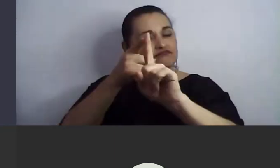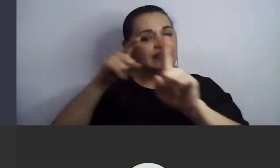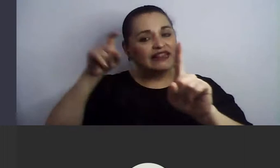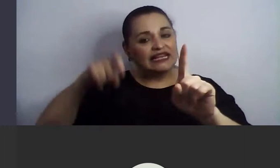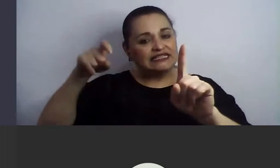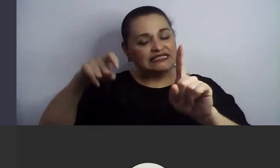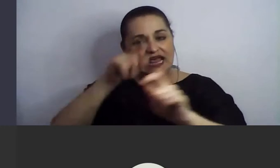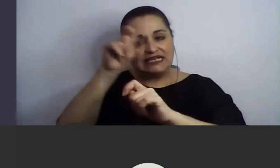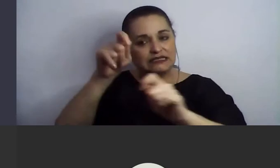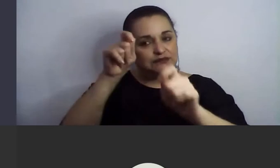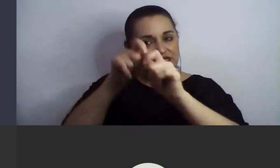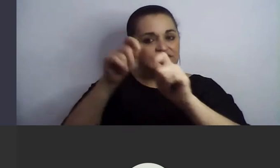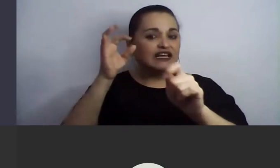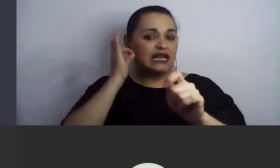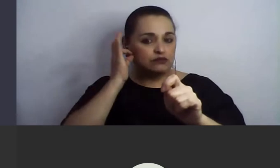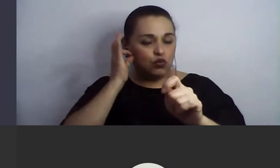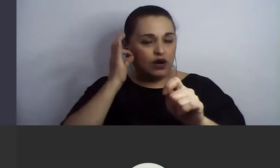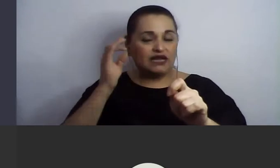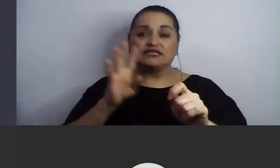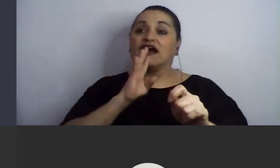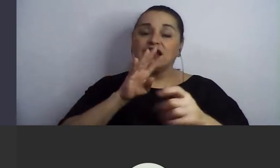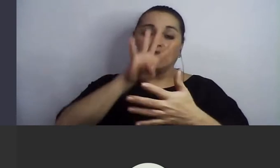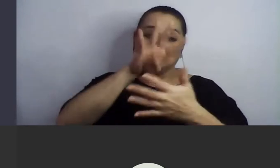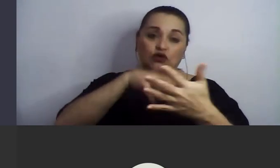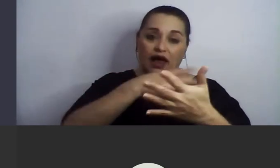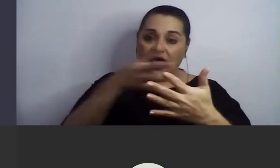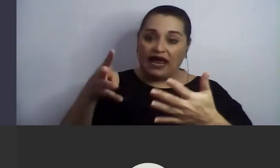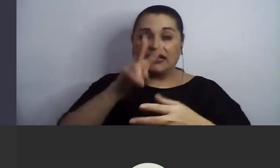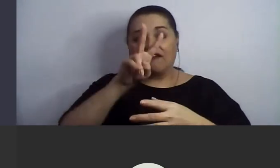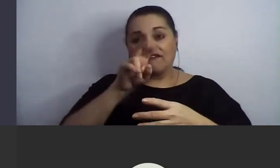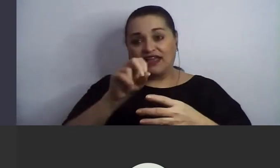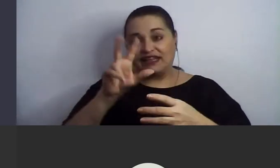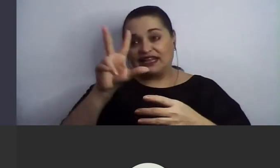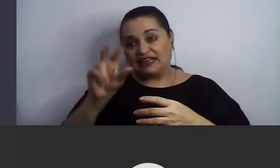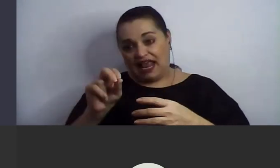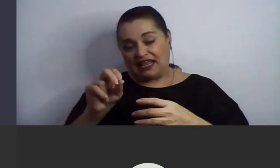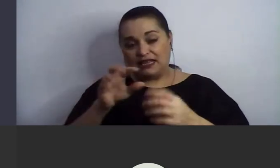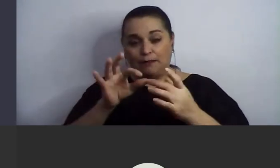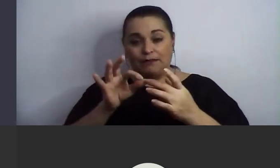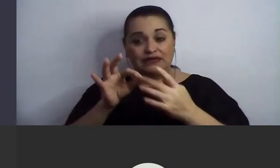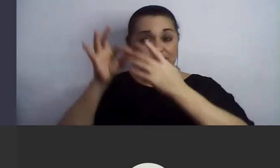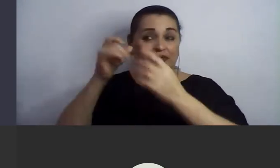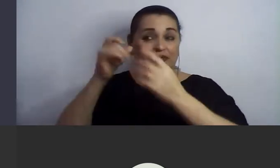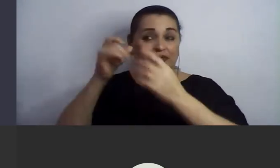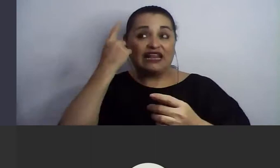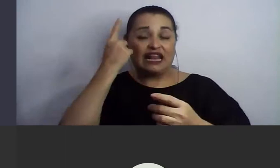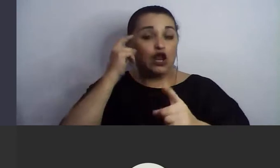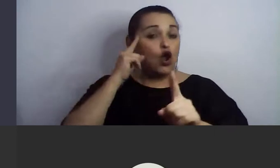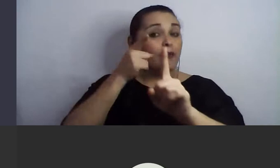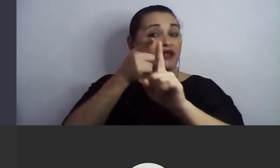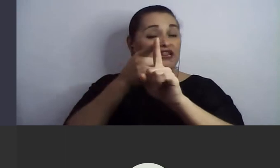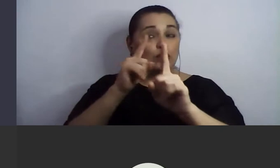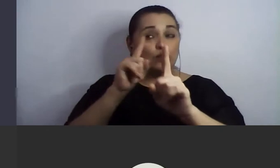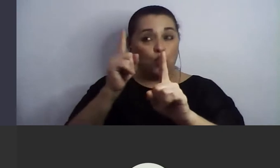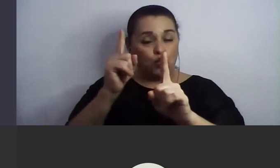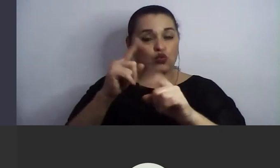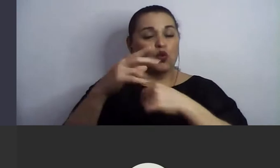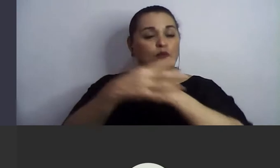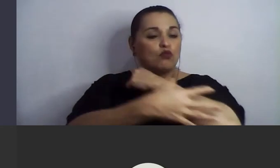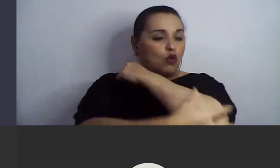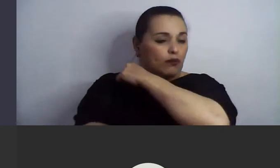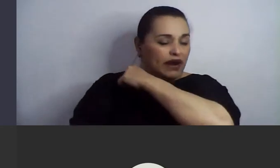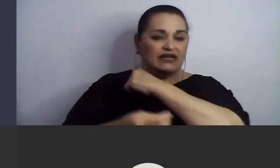mujeres y como estamos hablando de la agenda 2030 principalmente entender que el objetivo uno el de la pobreza el dos el del